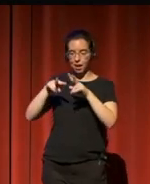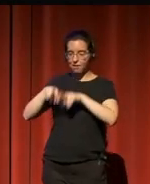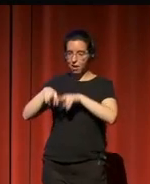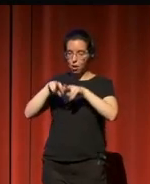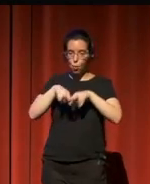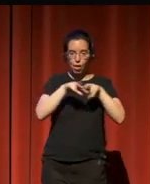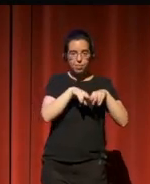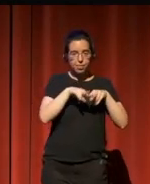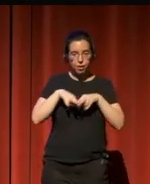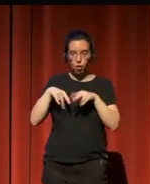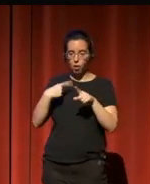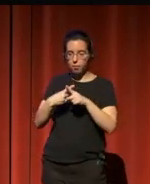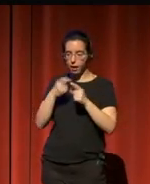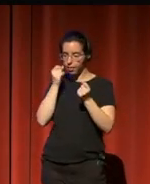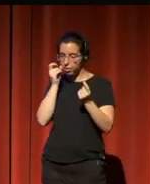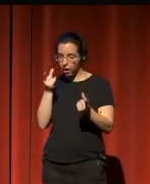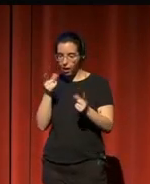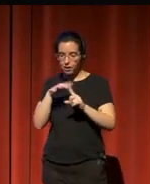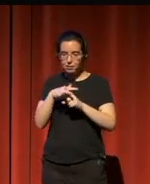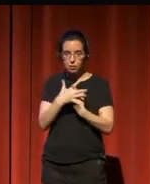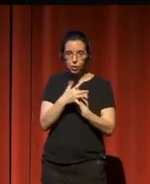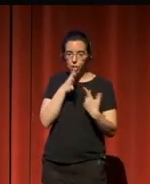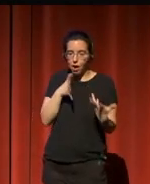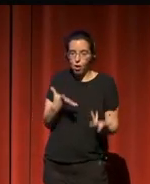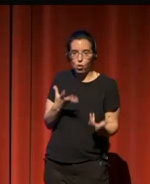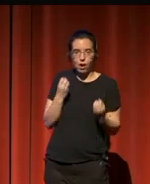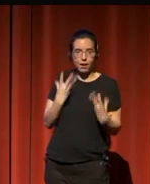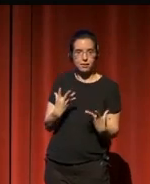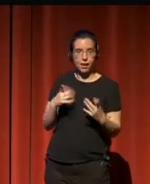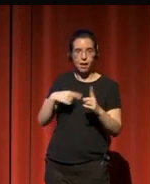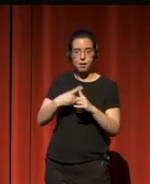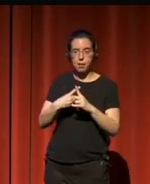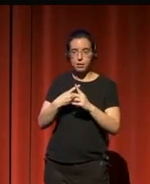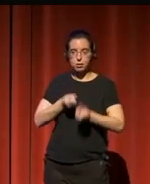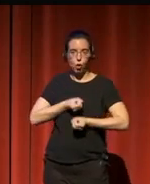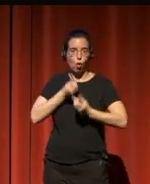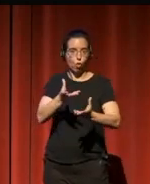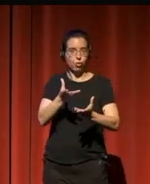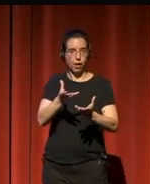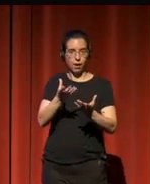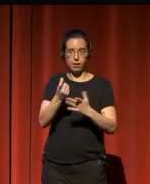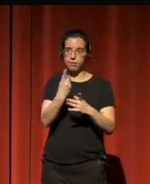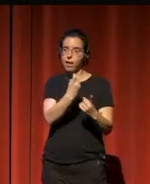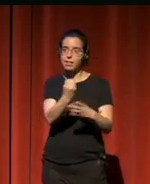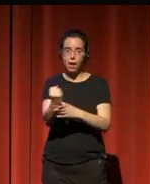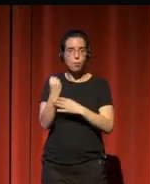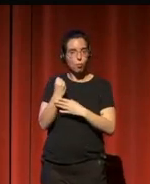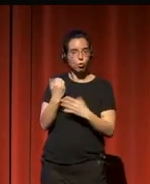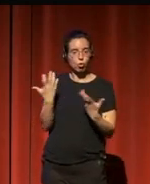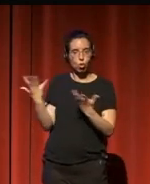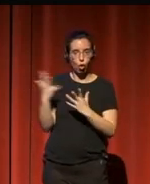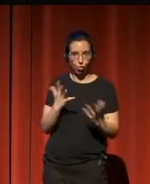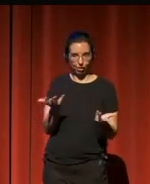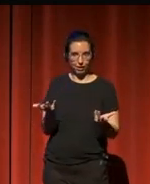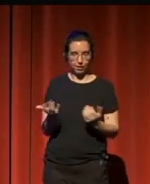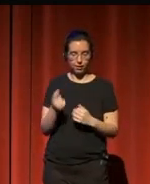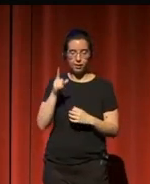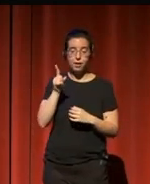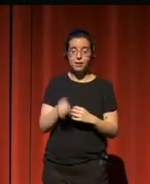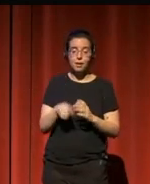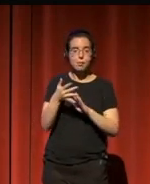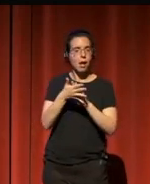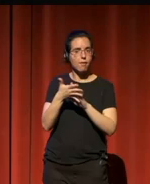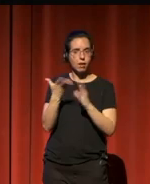advocacy para ver dónde estamos y para poder contar qué es lo que hacemos Y quizá En qué nos tienen que apoyar y también se ha hablado